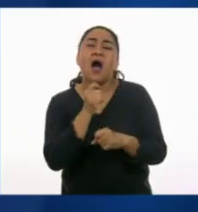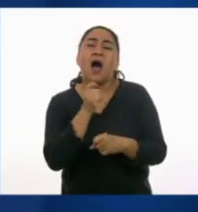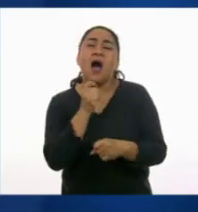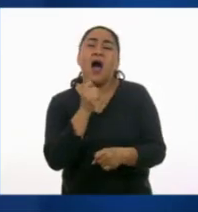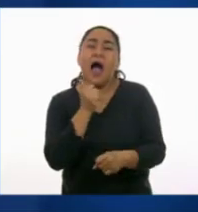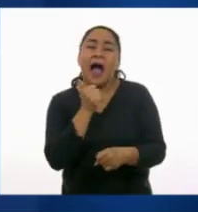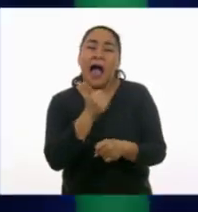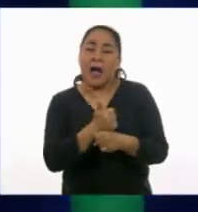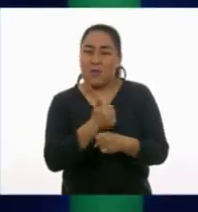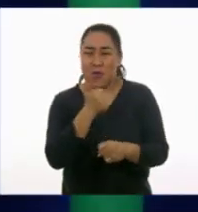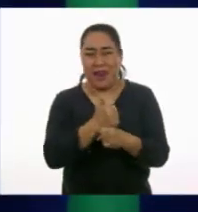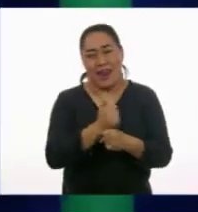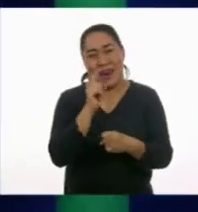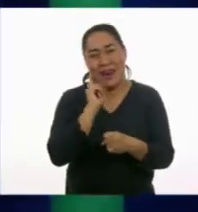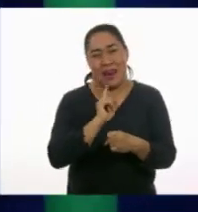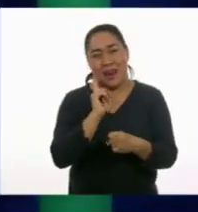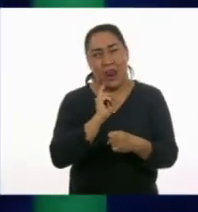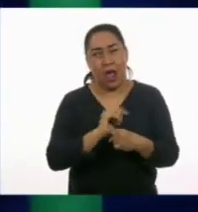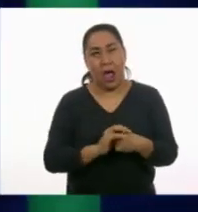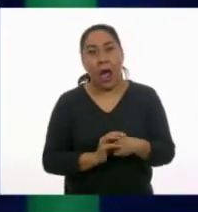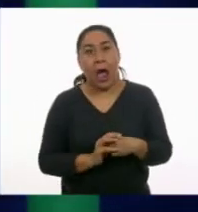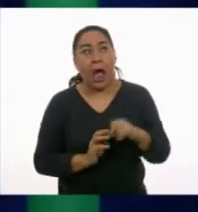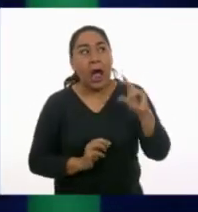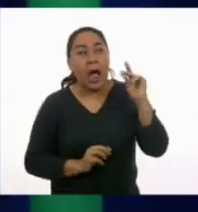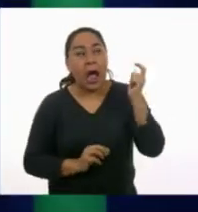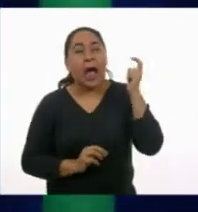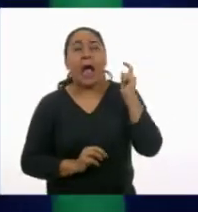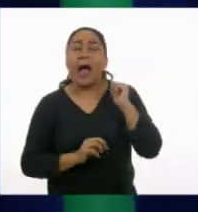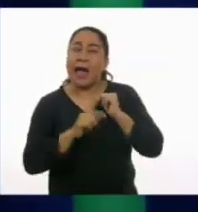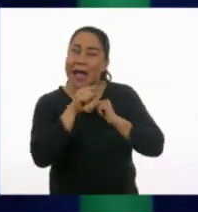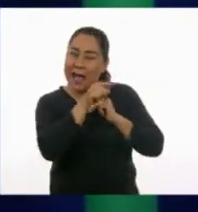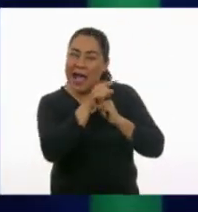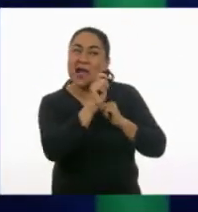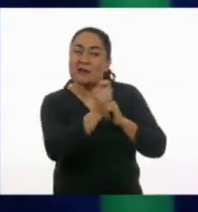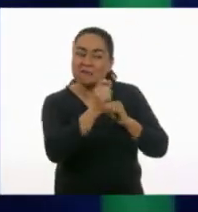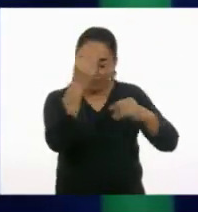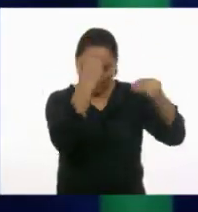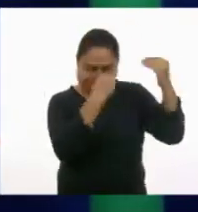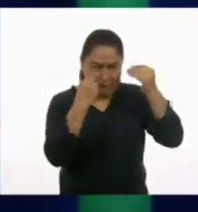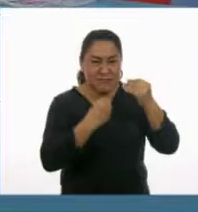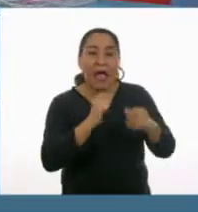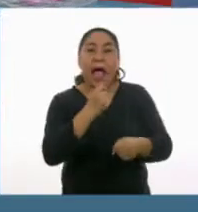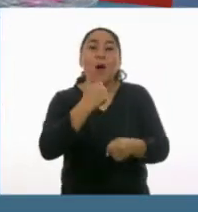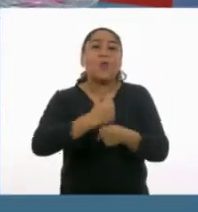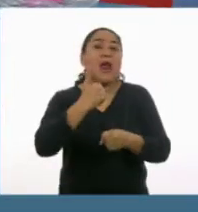abuelita. ¡Ah! El personaje es la abuelita. Sí.